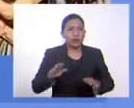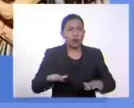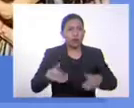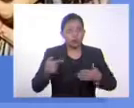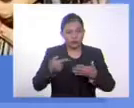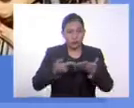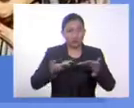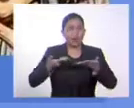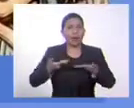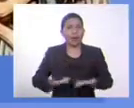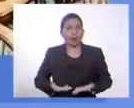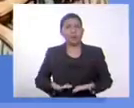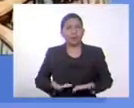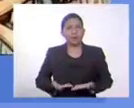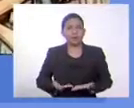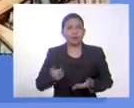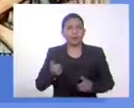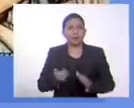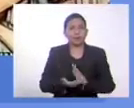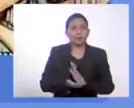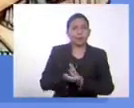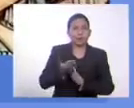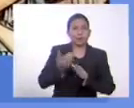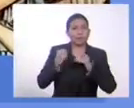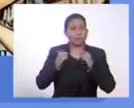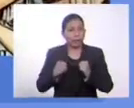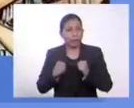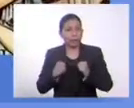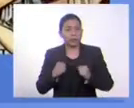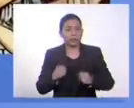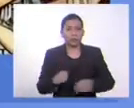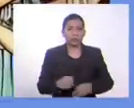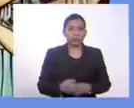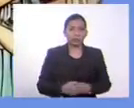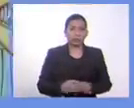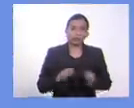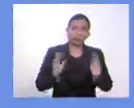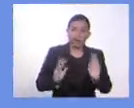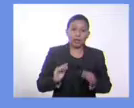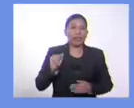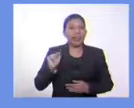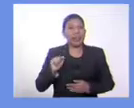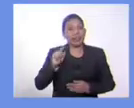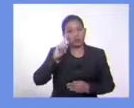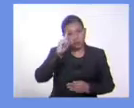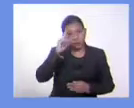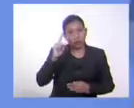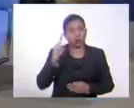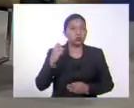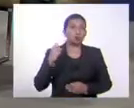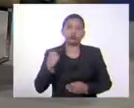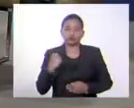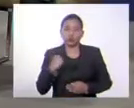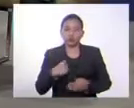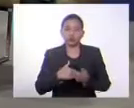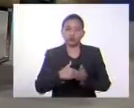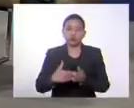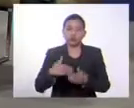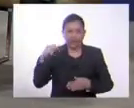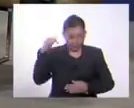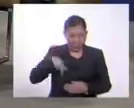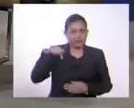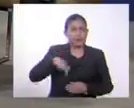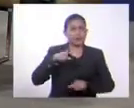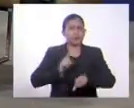Entonces, esas son ideas muy importantes que surgen en la modernidad y que luego se consolidan. Yo creo que en este caso,